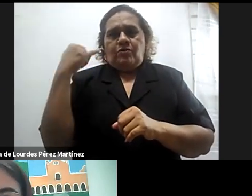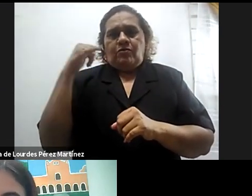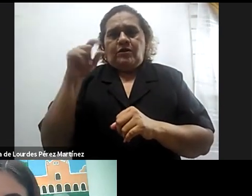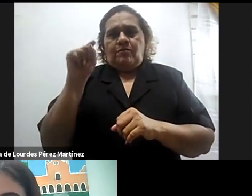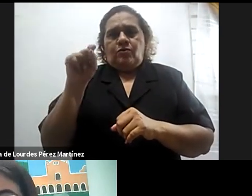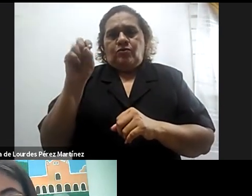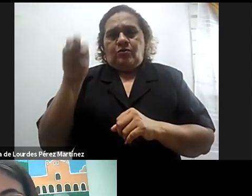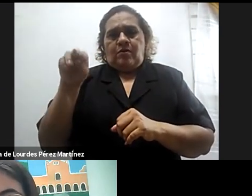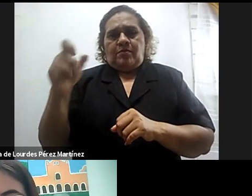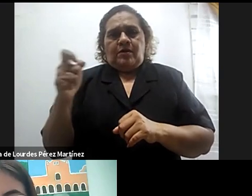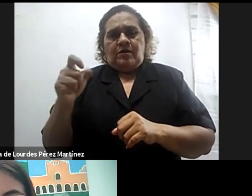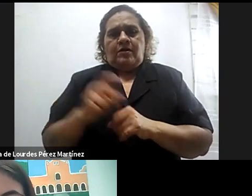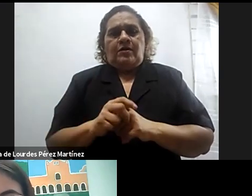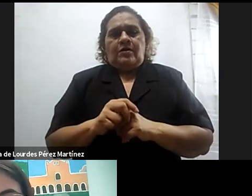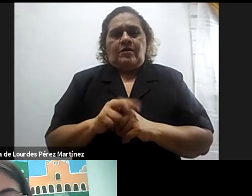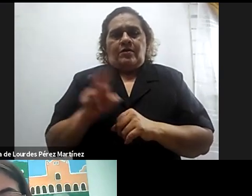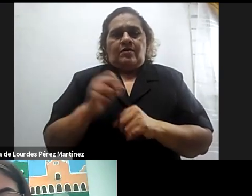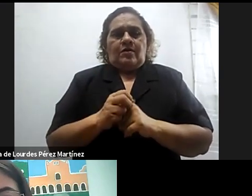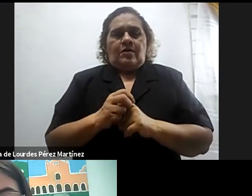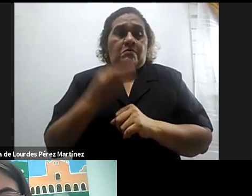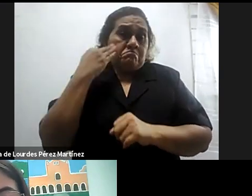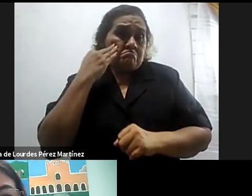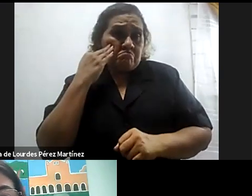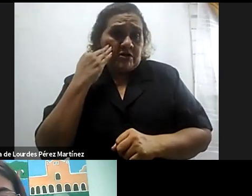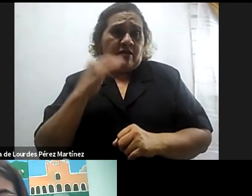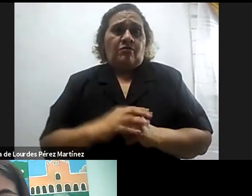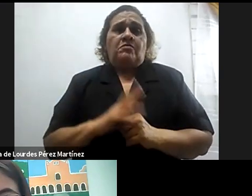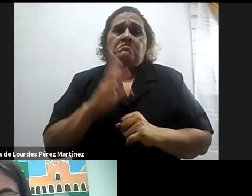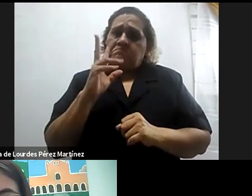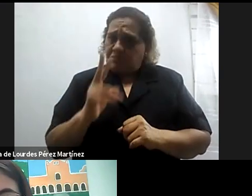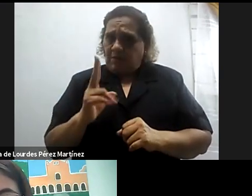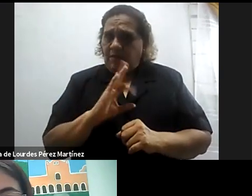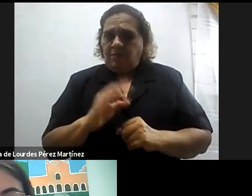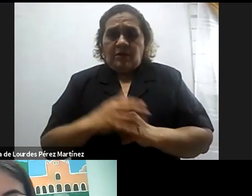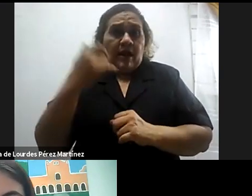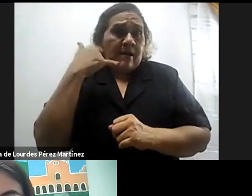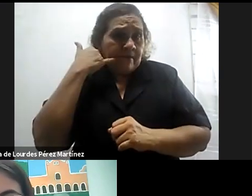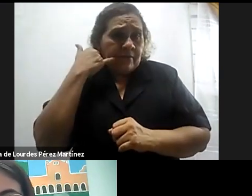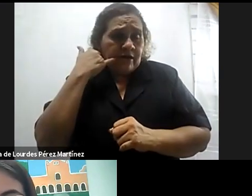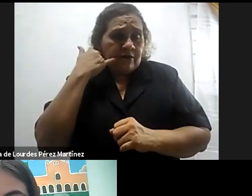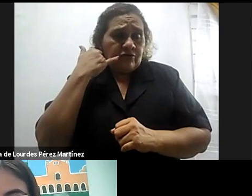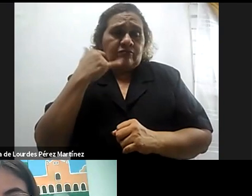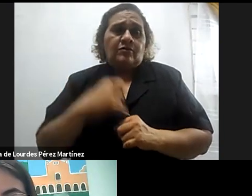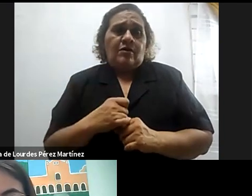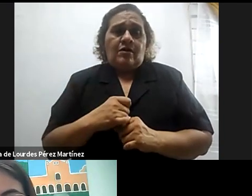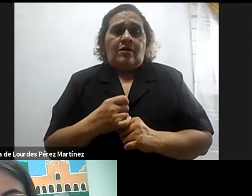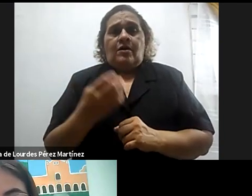@yucatan.gov.mx. Escríbanos inbox en nuestro Facebook. También pueden hablarnos por teléfono al